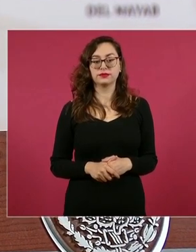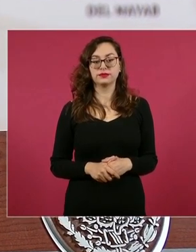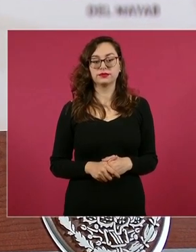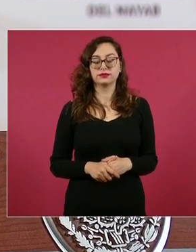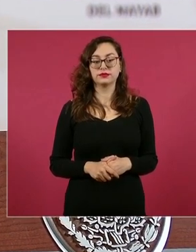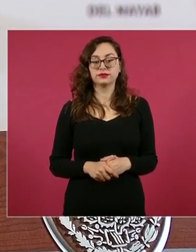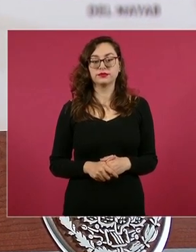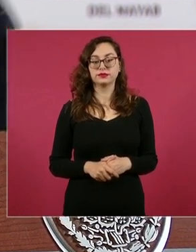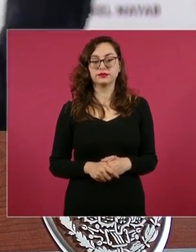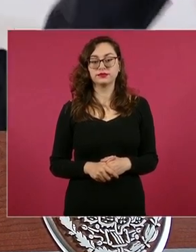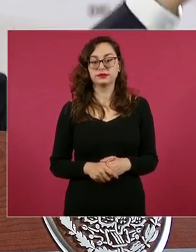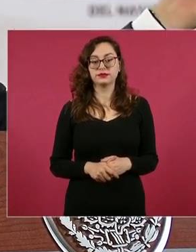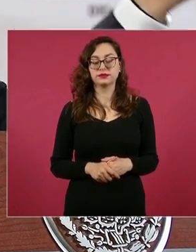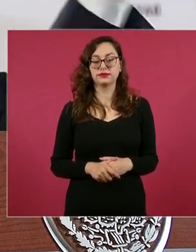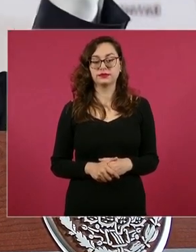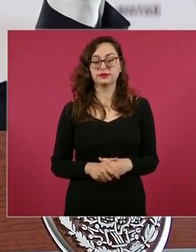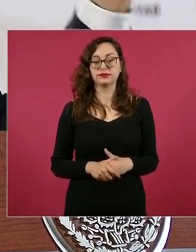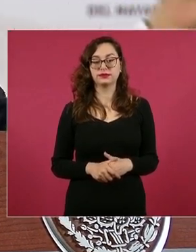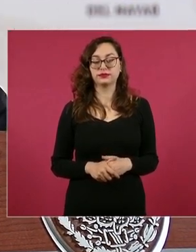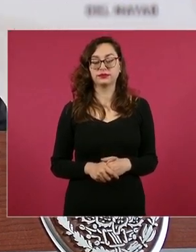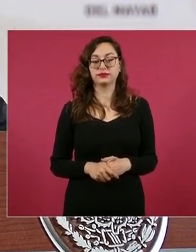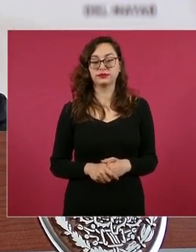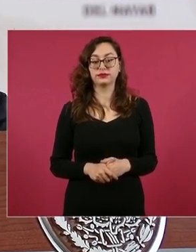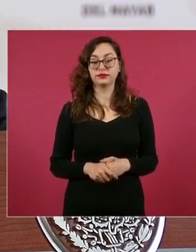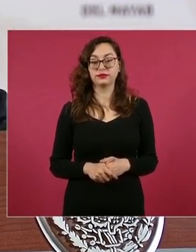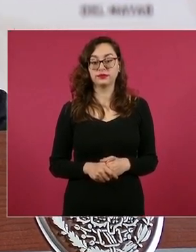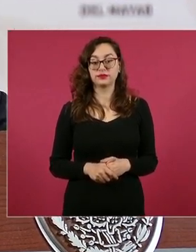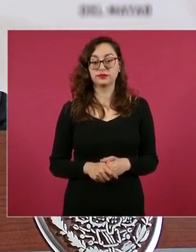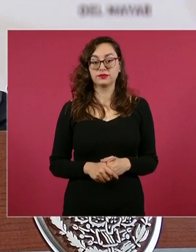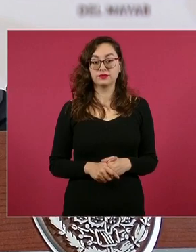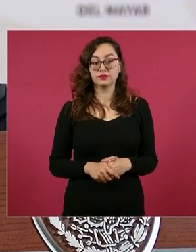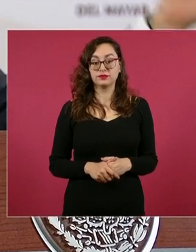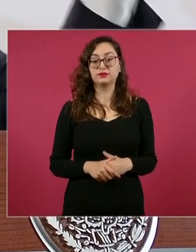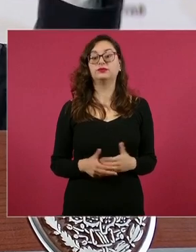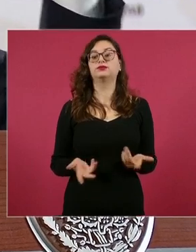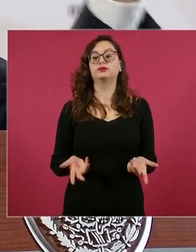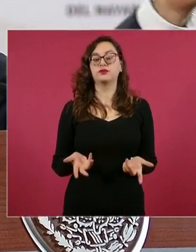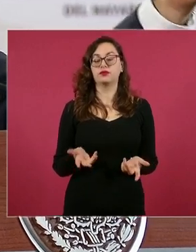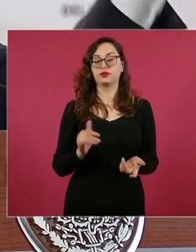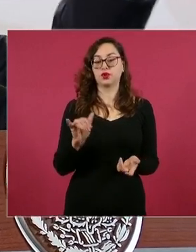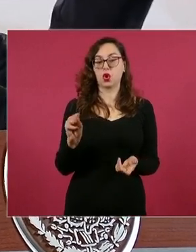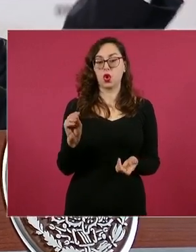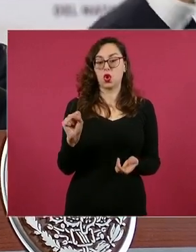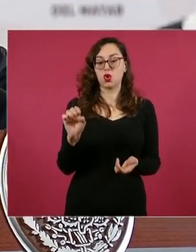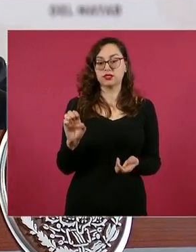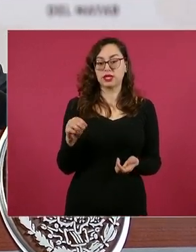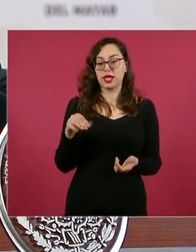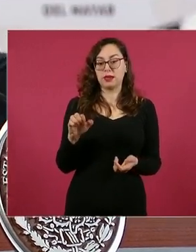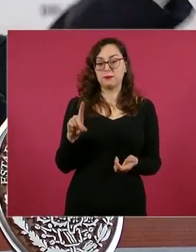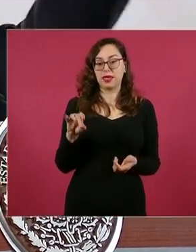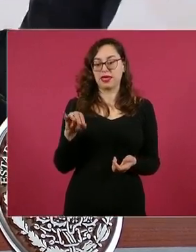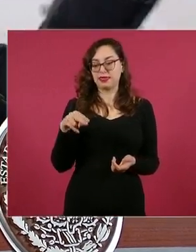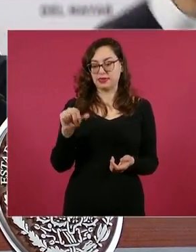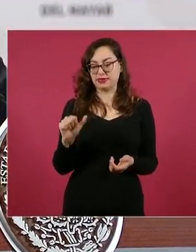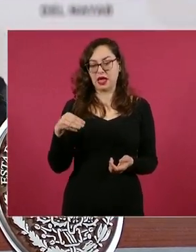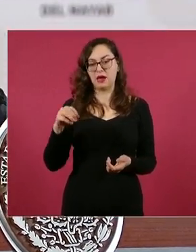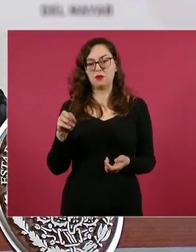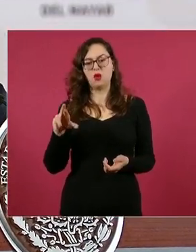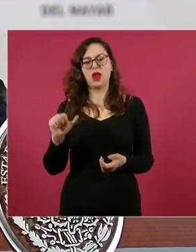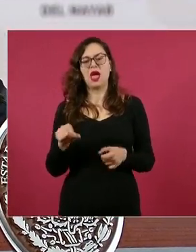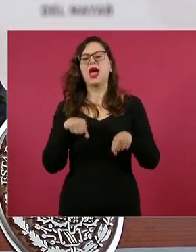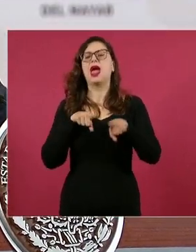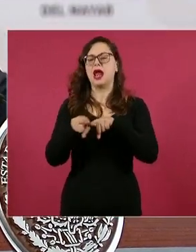nombre a ver si una de esas José Medina Mora no es hermano del que